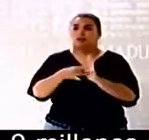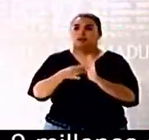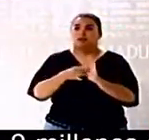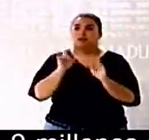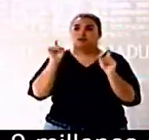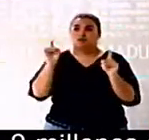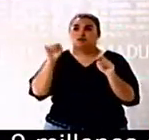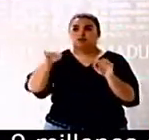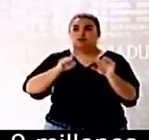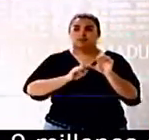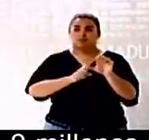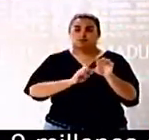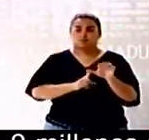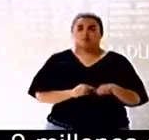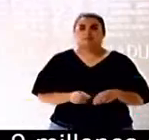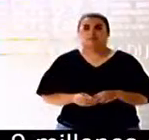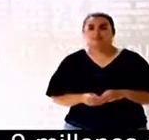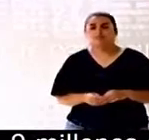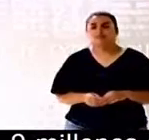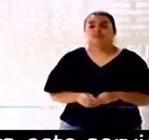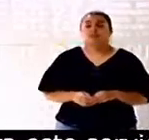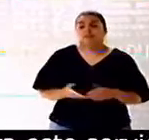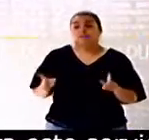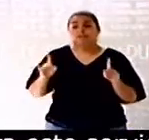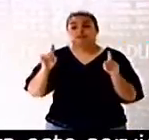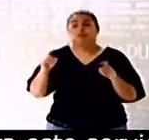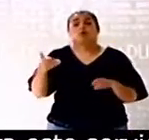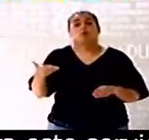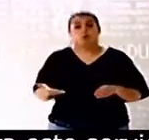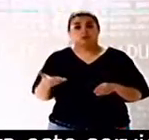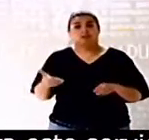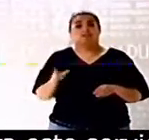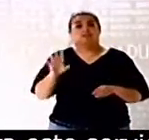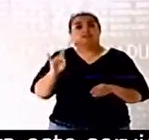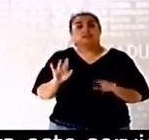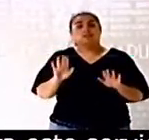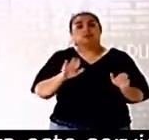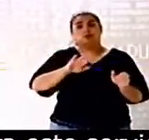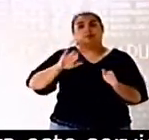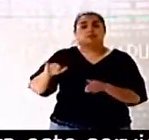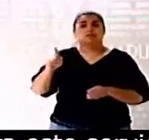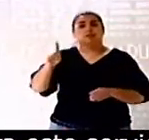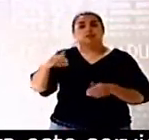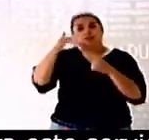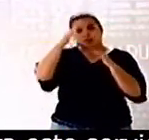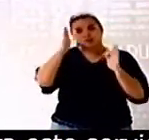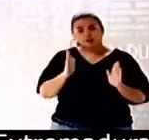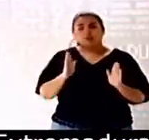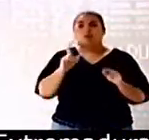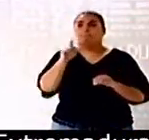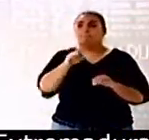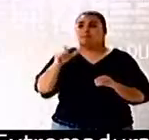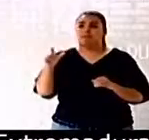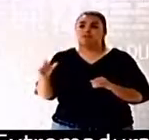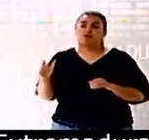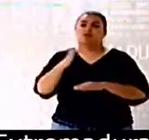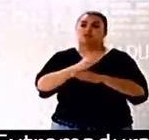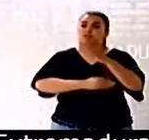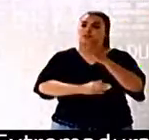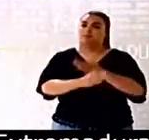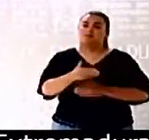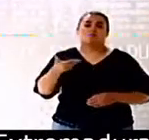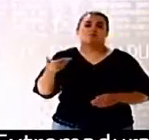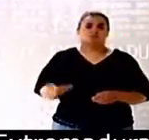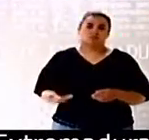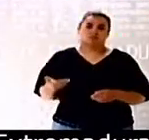en Extremadura. Y si importante es la educación, pues importante también es la atención a las personas con discapacidad y,